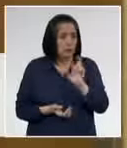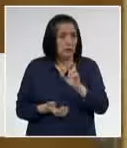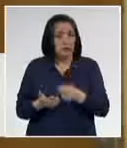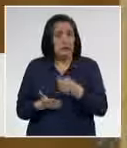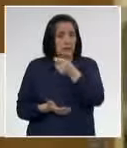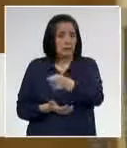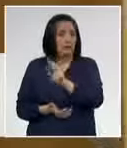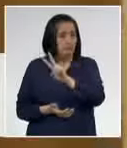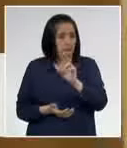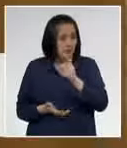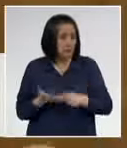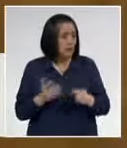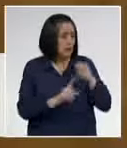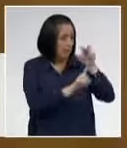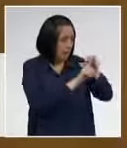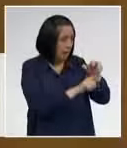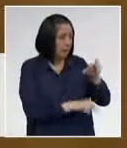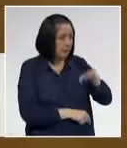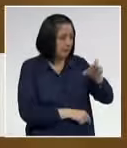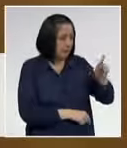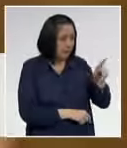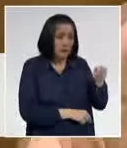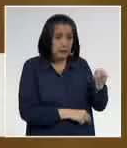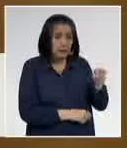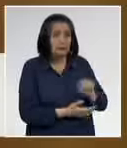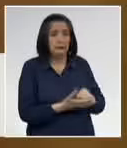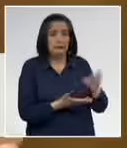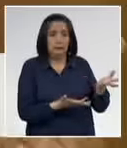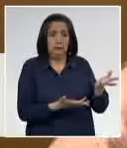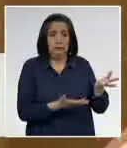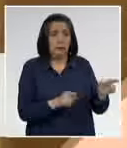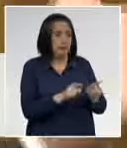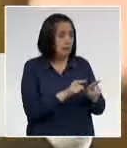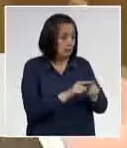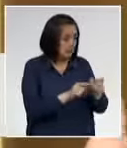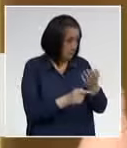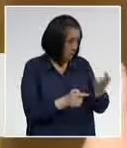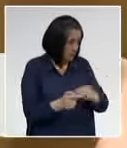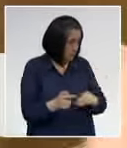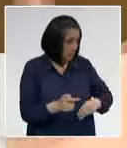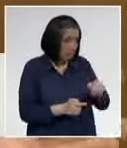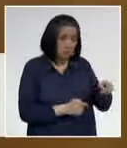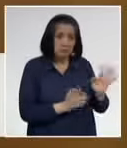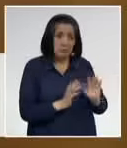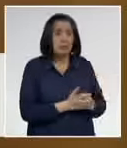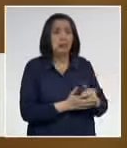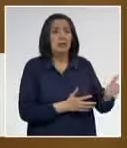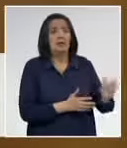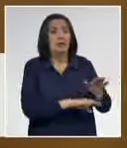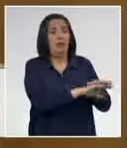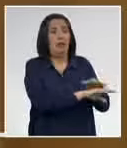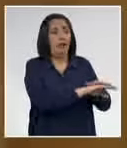efectivos. Pescaron al señor PPK, que al mismo tiempo que era ministro, él hacía favores